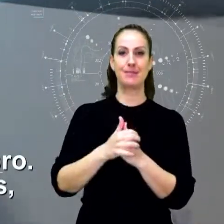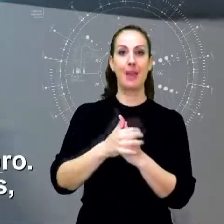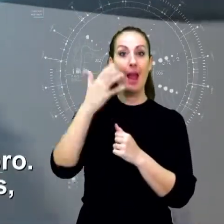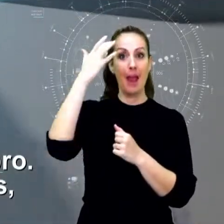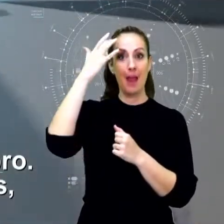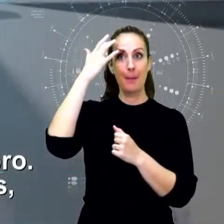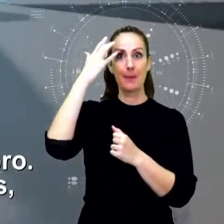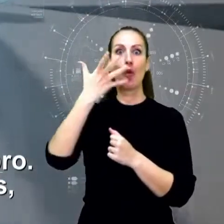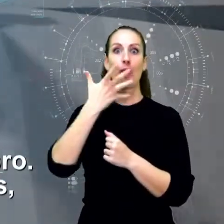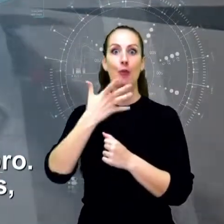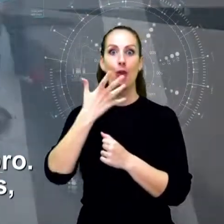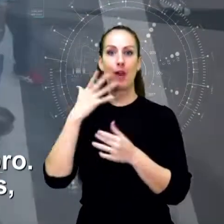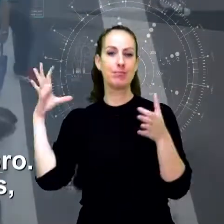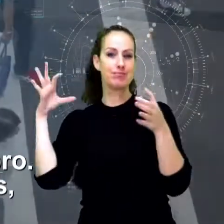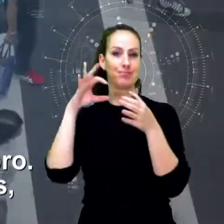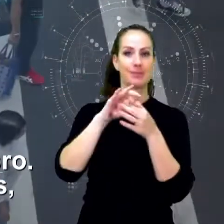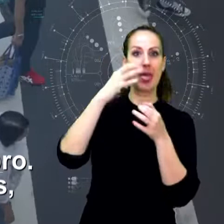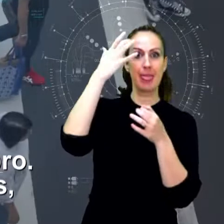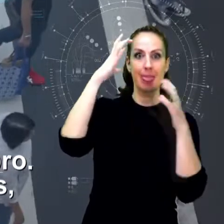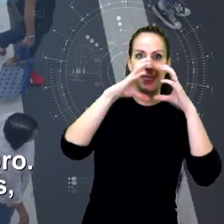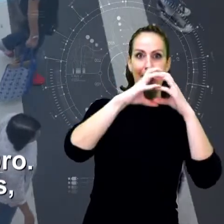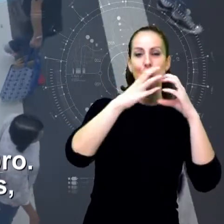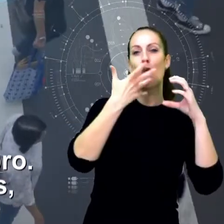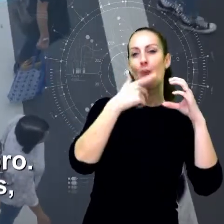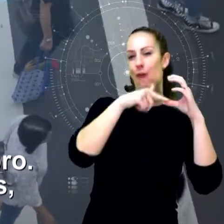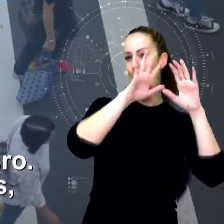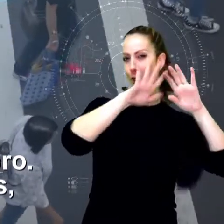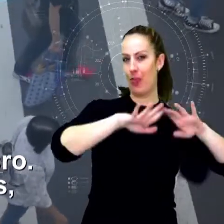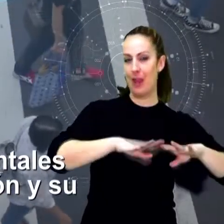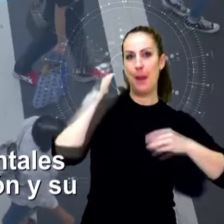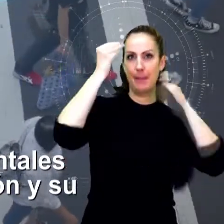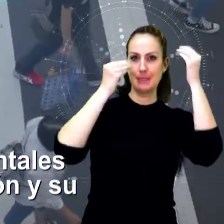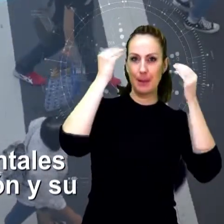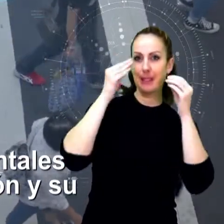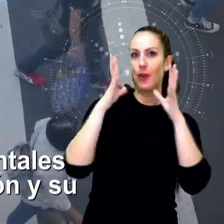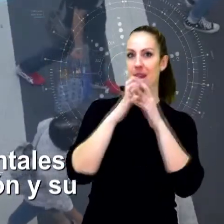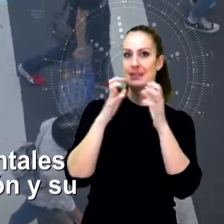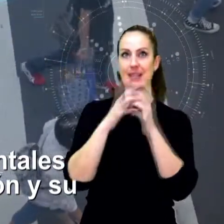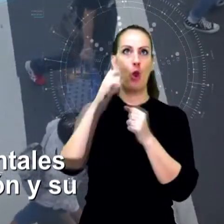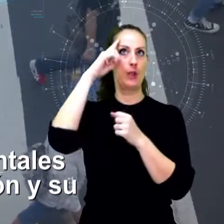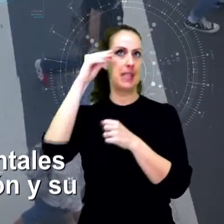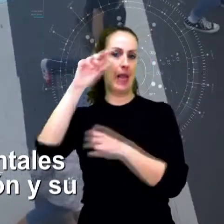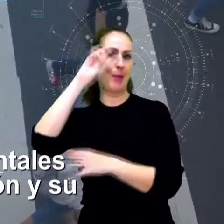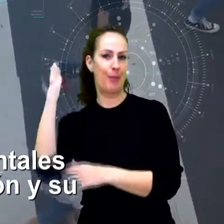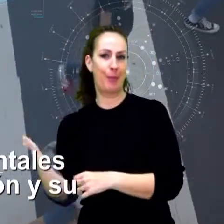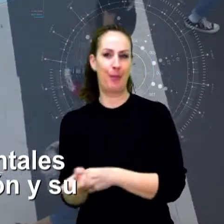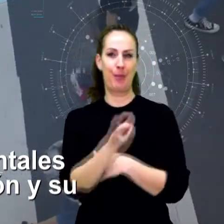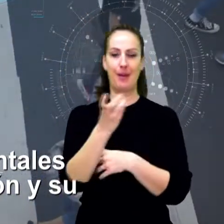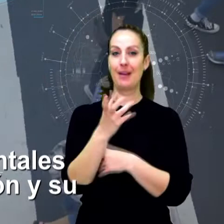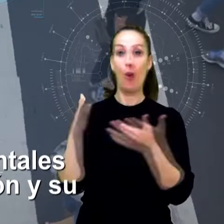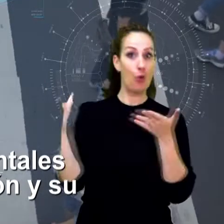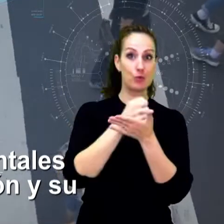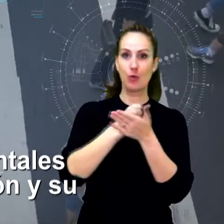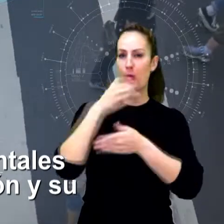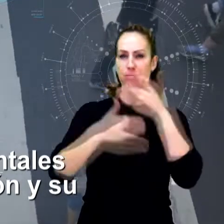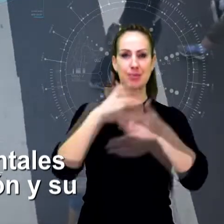Conocer la mente es conocer el cerebro. Pensamientos, deseos, sentimientos, inteligencia, todos estos